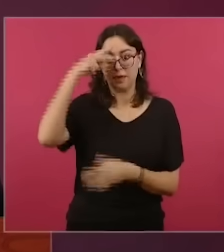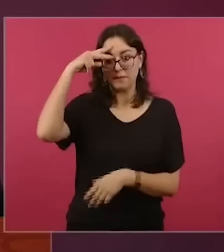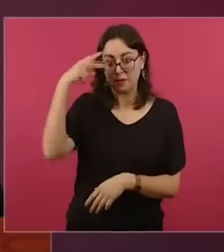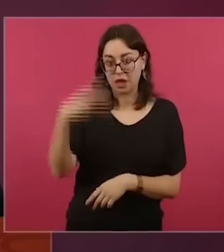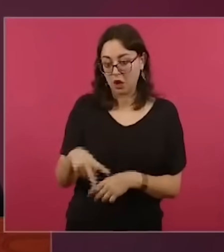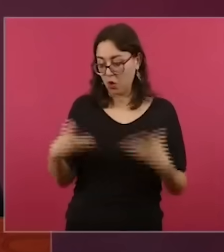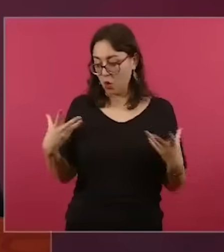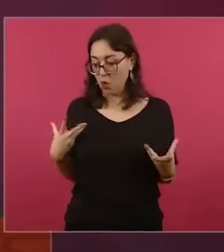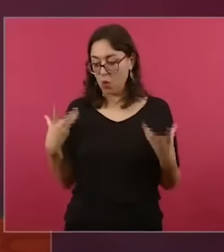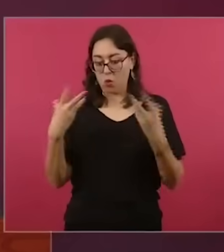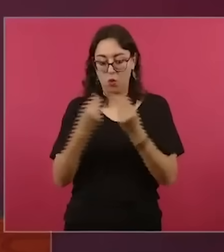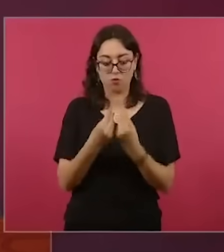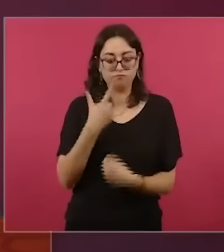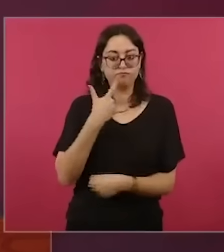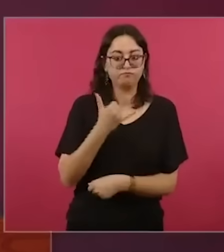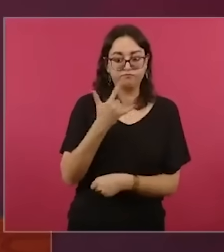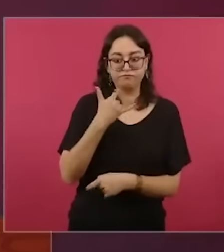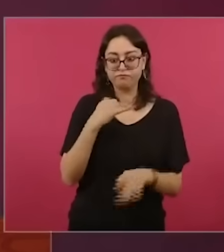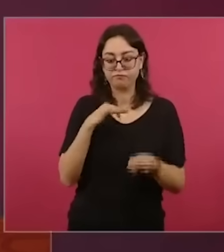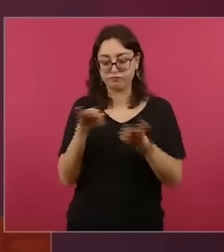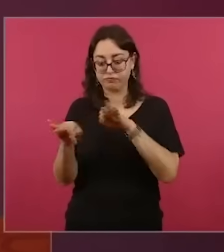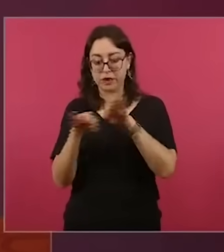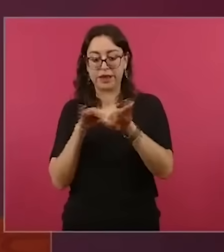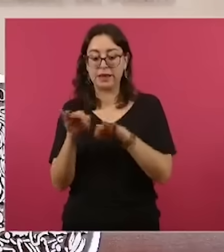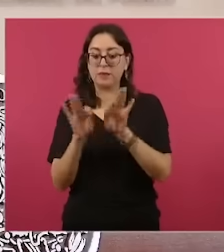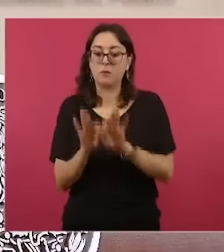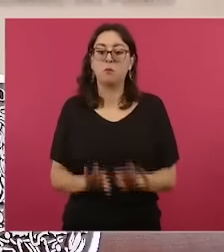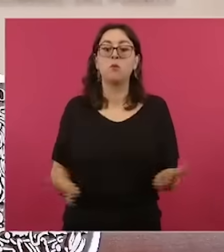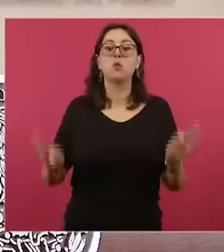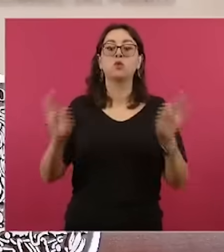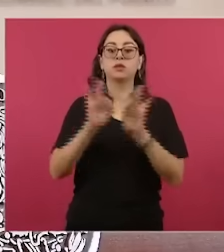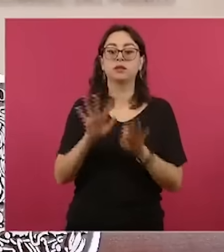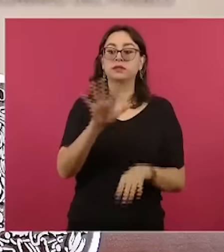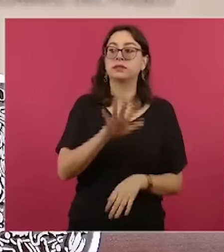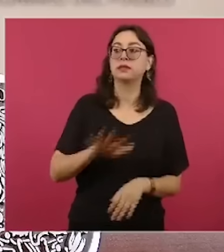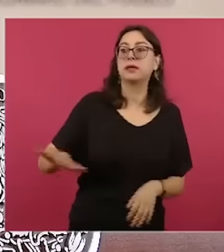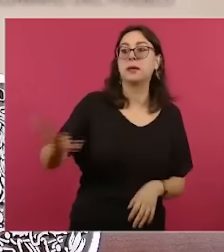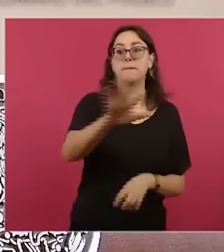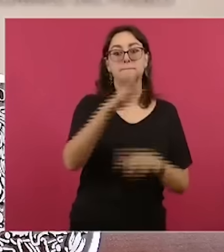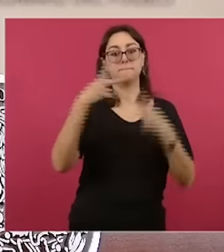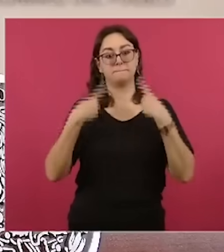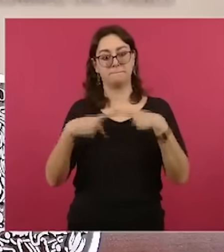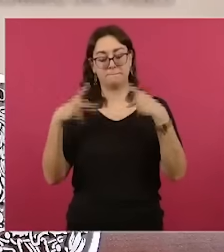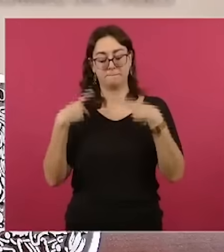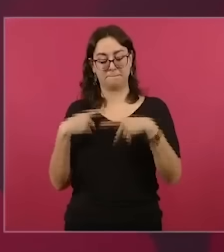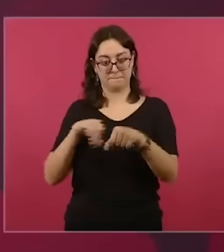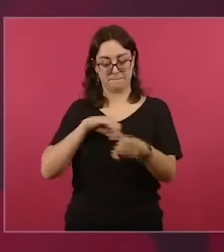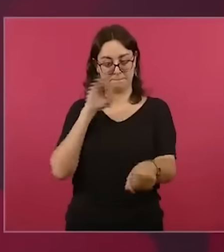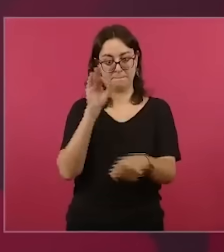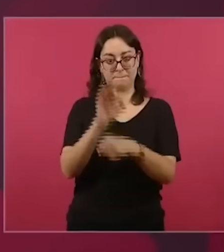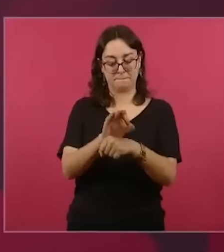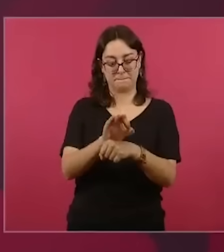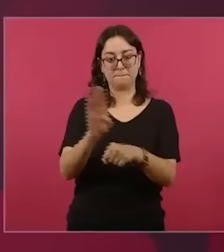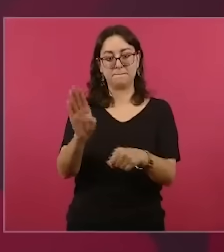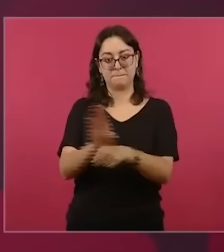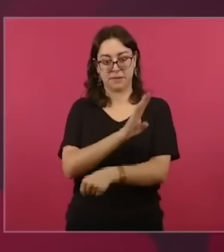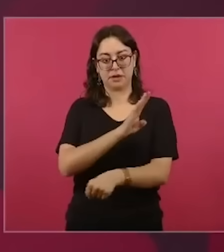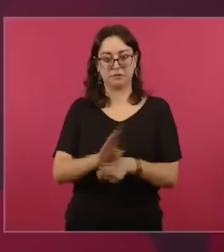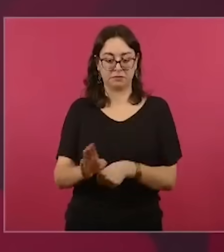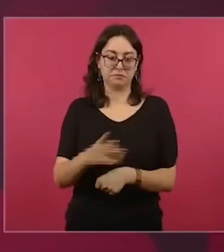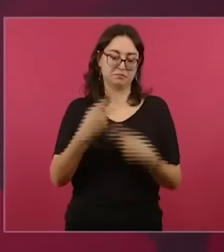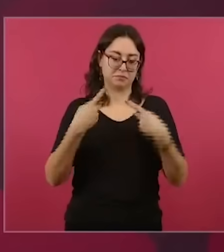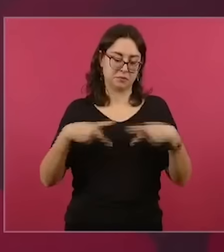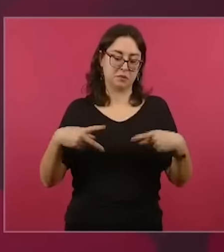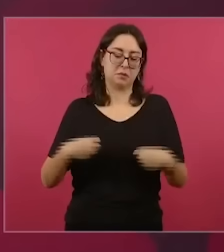tenemos que tener y trasladar ese beneficio a quienes lo necesitan, que son nuestros mexiquenses. Por eso es segura que con esta